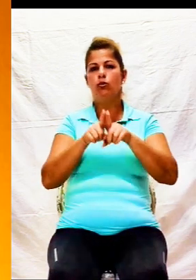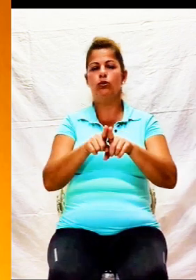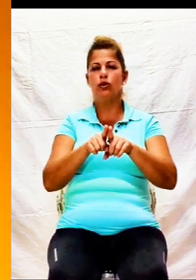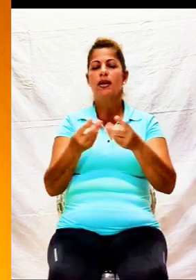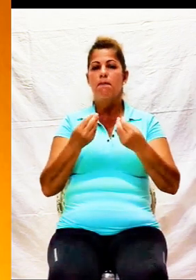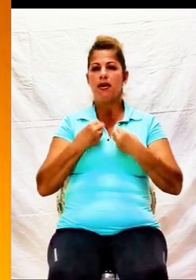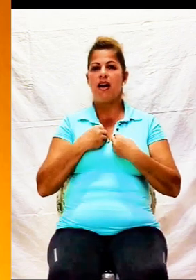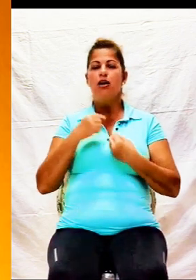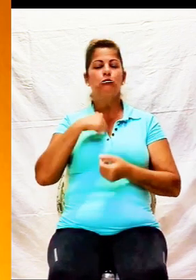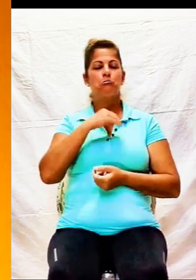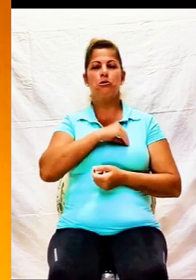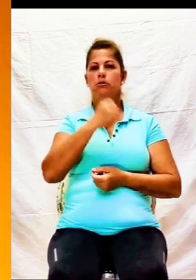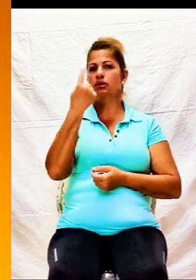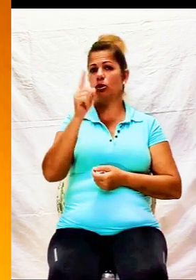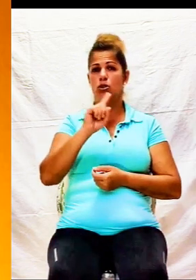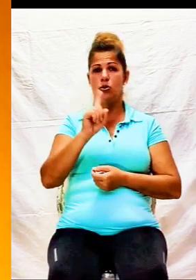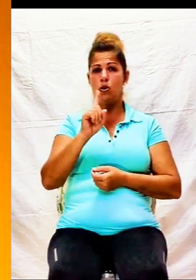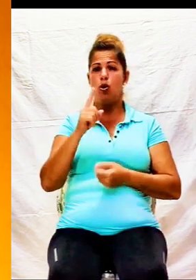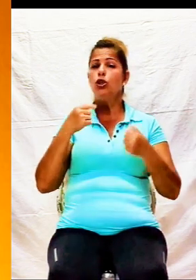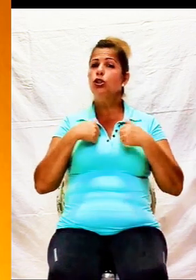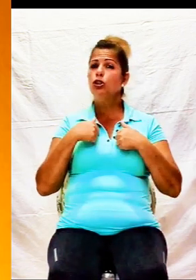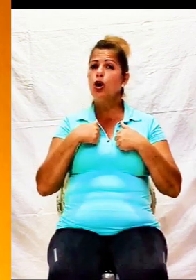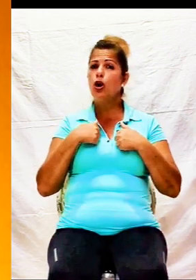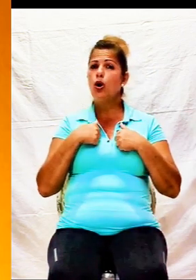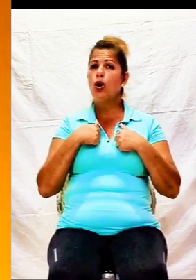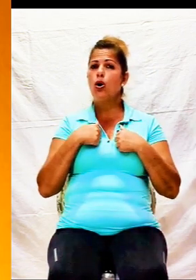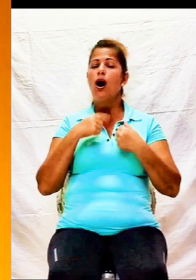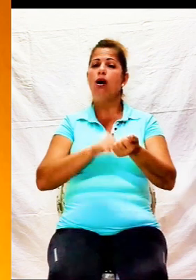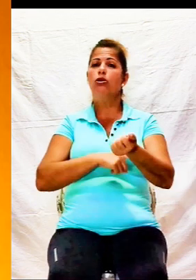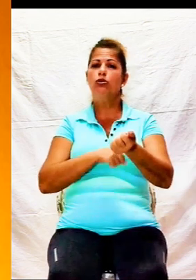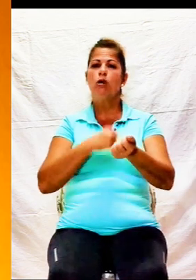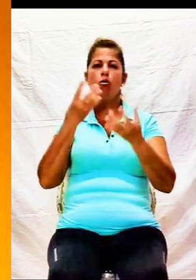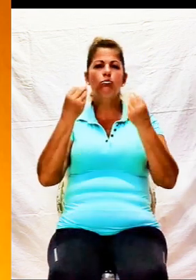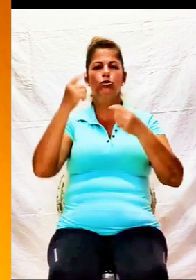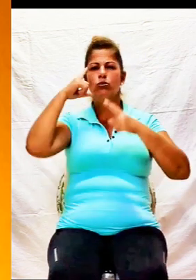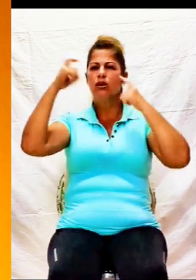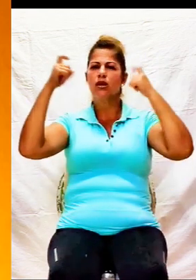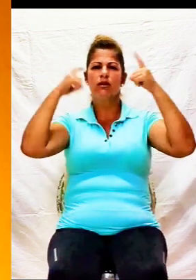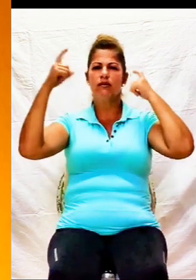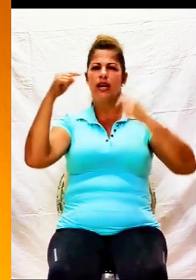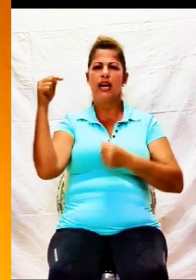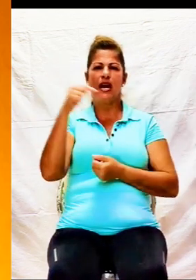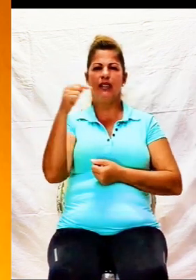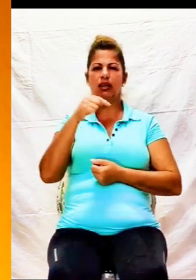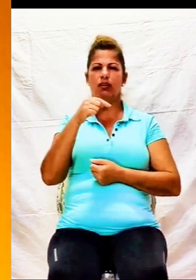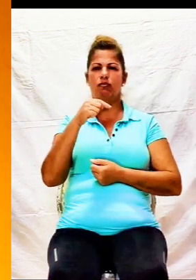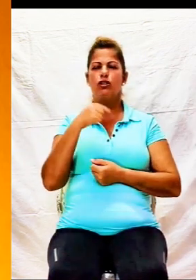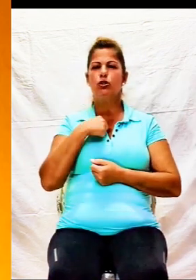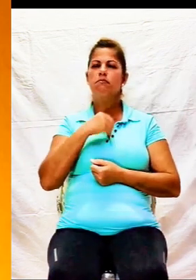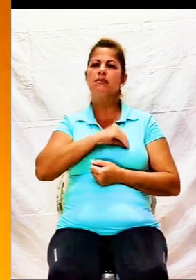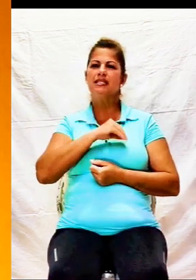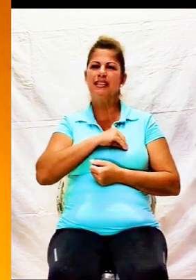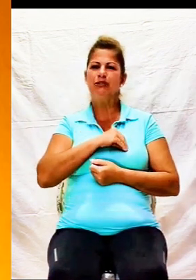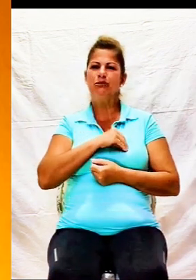de mí mismo. Al estar habituado a los pensamientos compulsivos, me siento incómodo